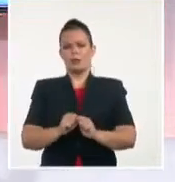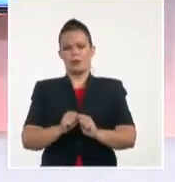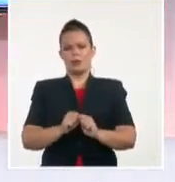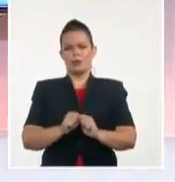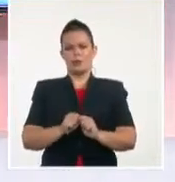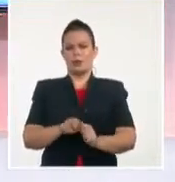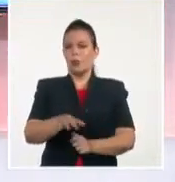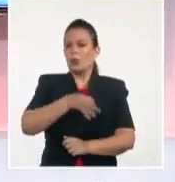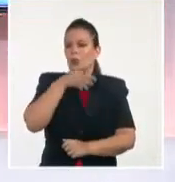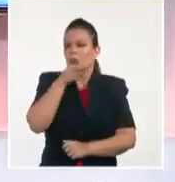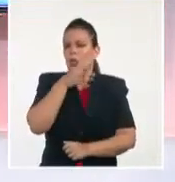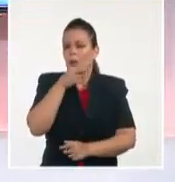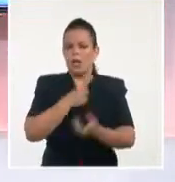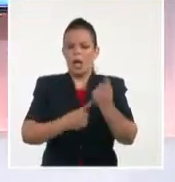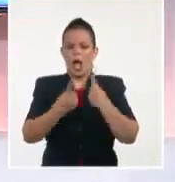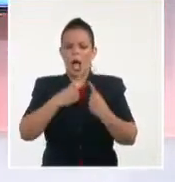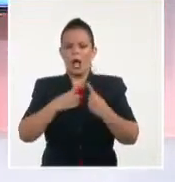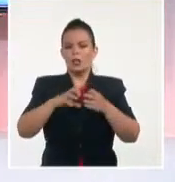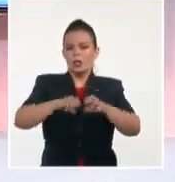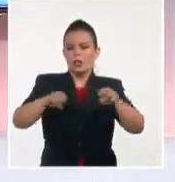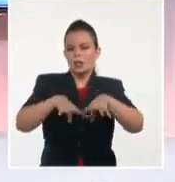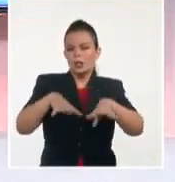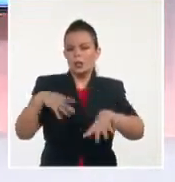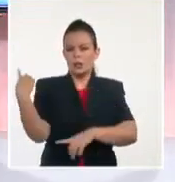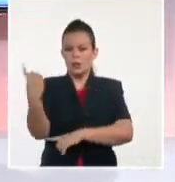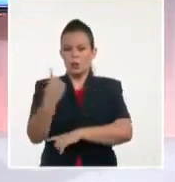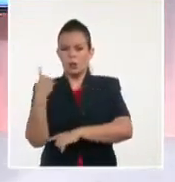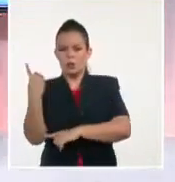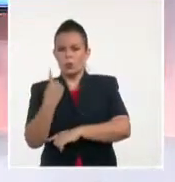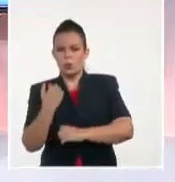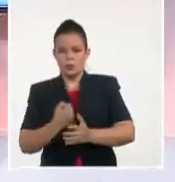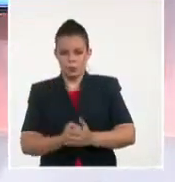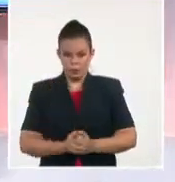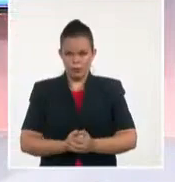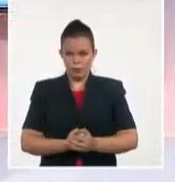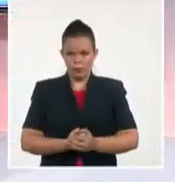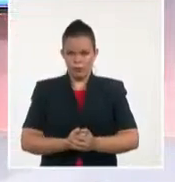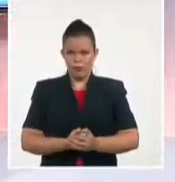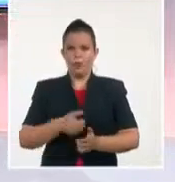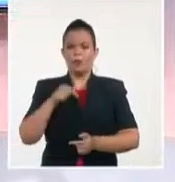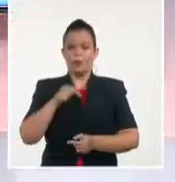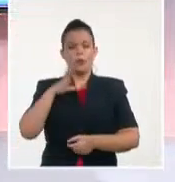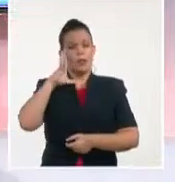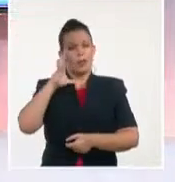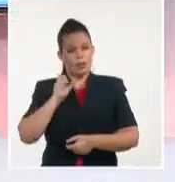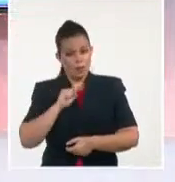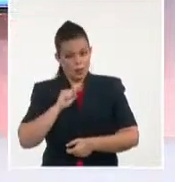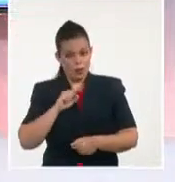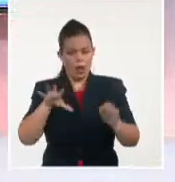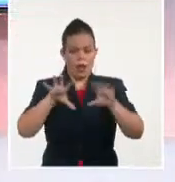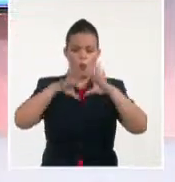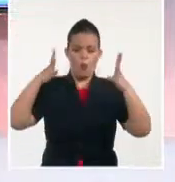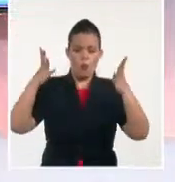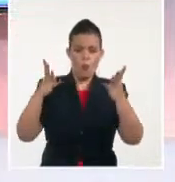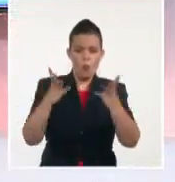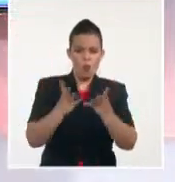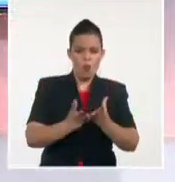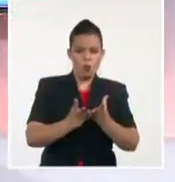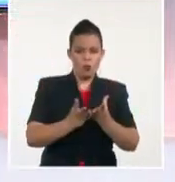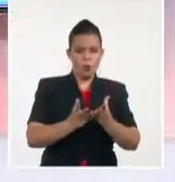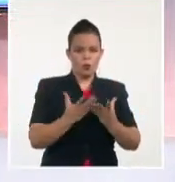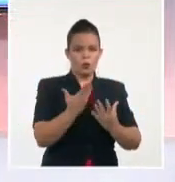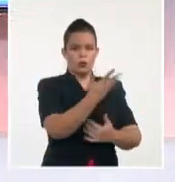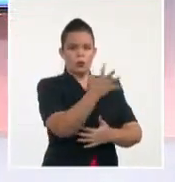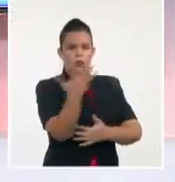Pero indiscutiblemente, estamos en un ambiente de cambio climático. Y lo más importante no